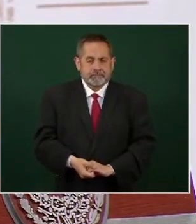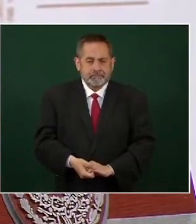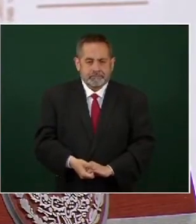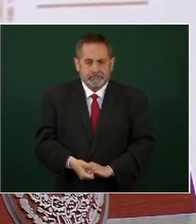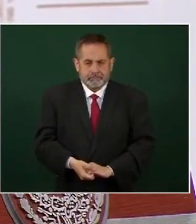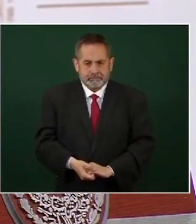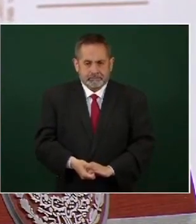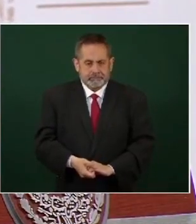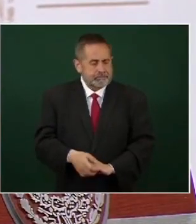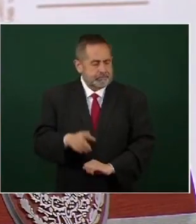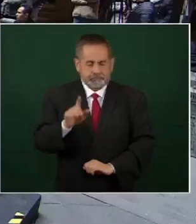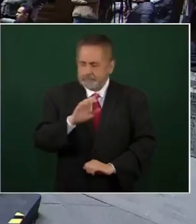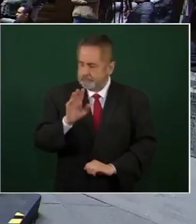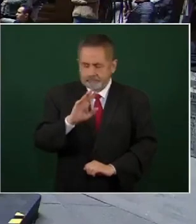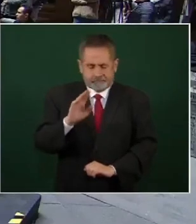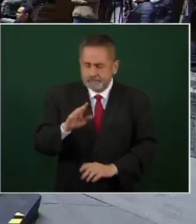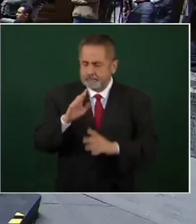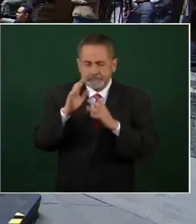Está muy bien.